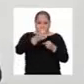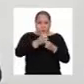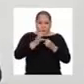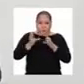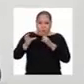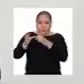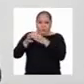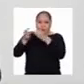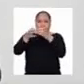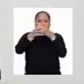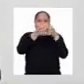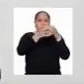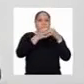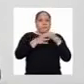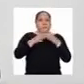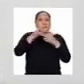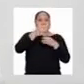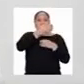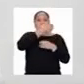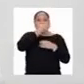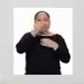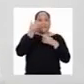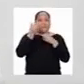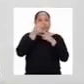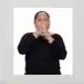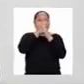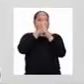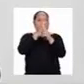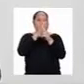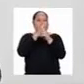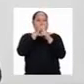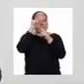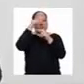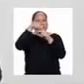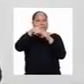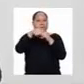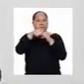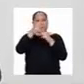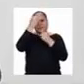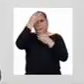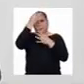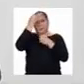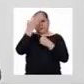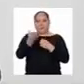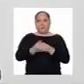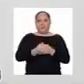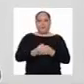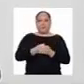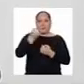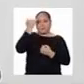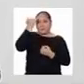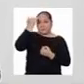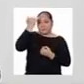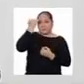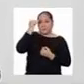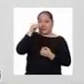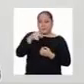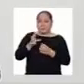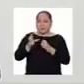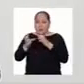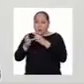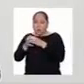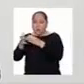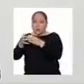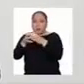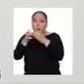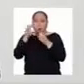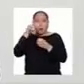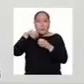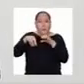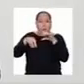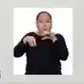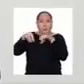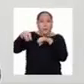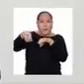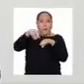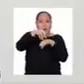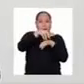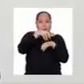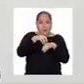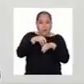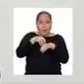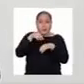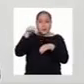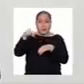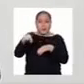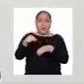poder hacer una mejor lectura de los datos. La idea es armar grupos más pequeños y que